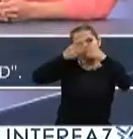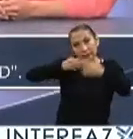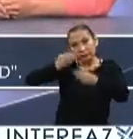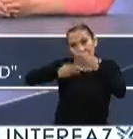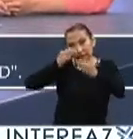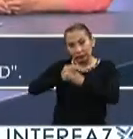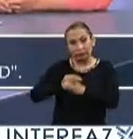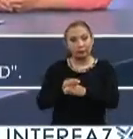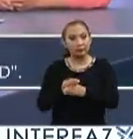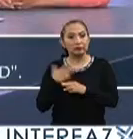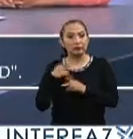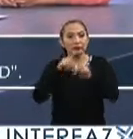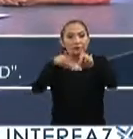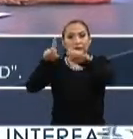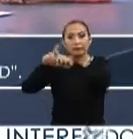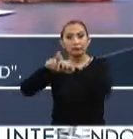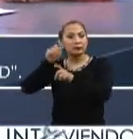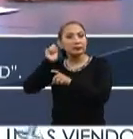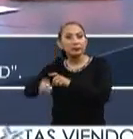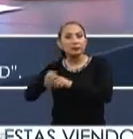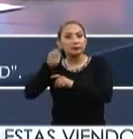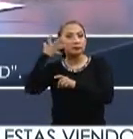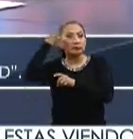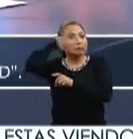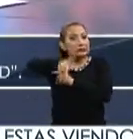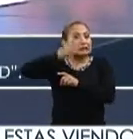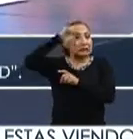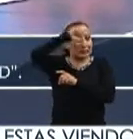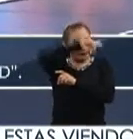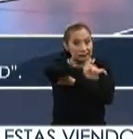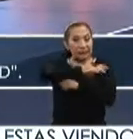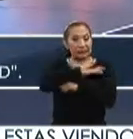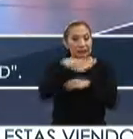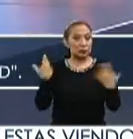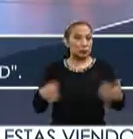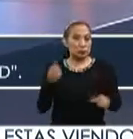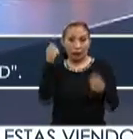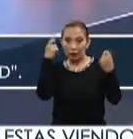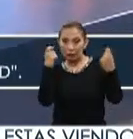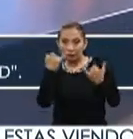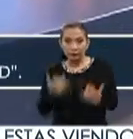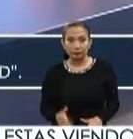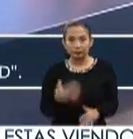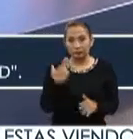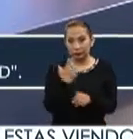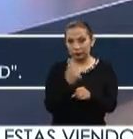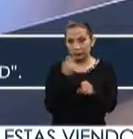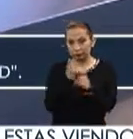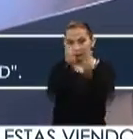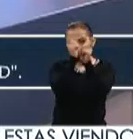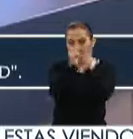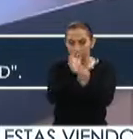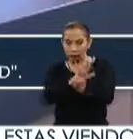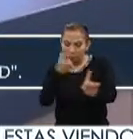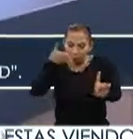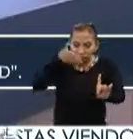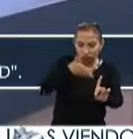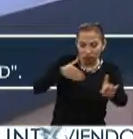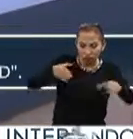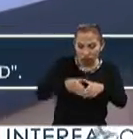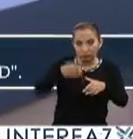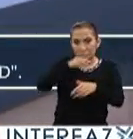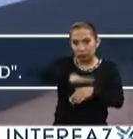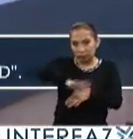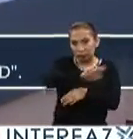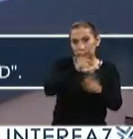mundo. Y la diversidad siempre implica retos. ¿no? Por supuesto que los grupos más focalizados que tenemos pues